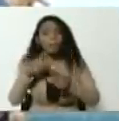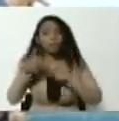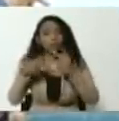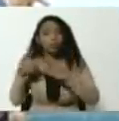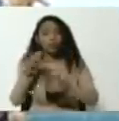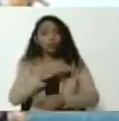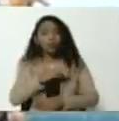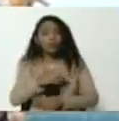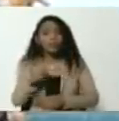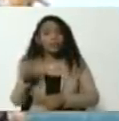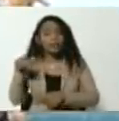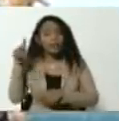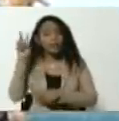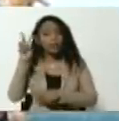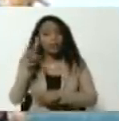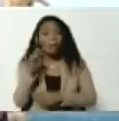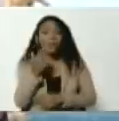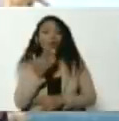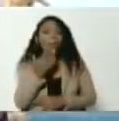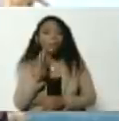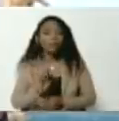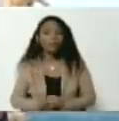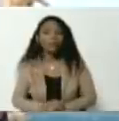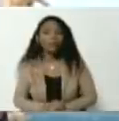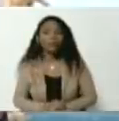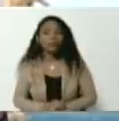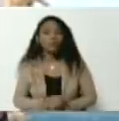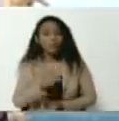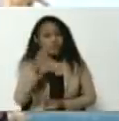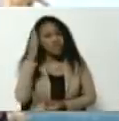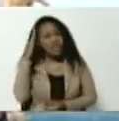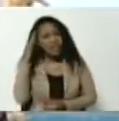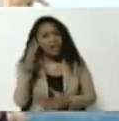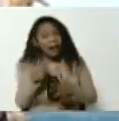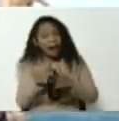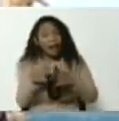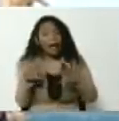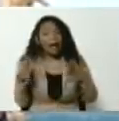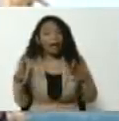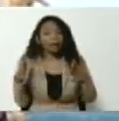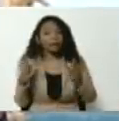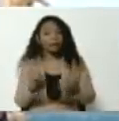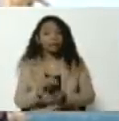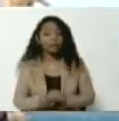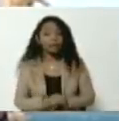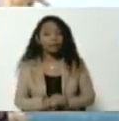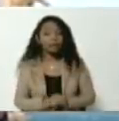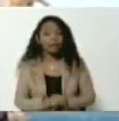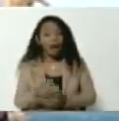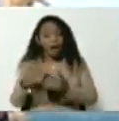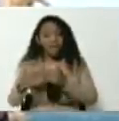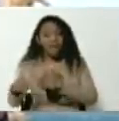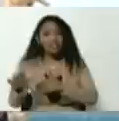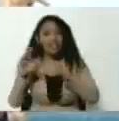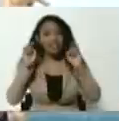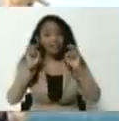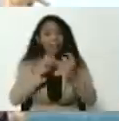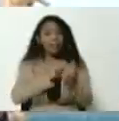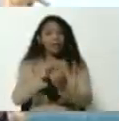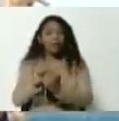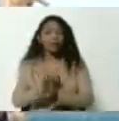económicos de Venezuela. Por ejemplo, usted sabe que hubiera sido una gran avance en materia de